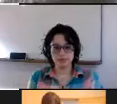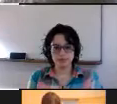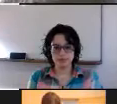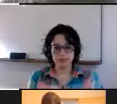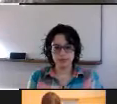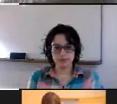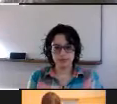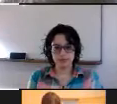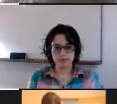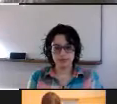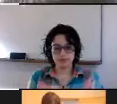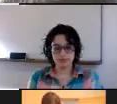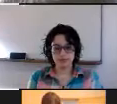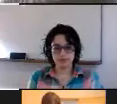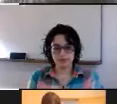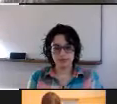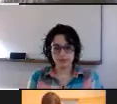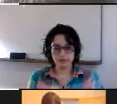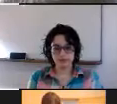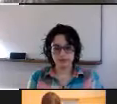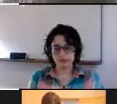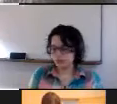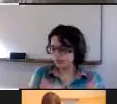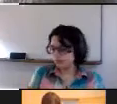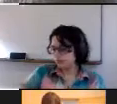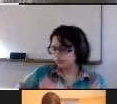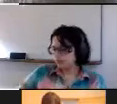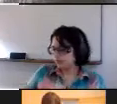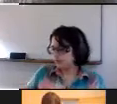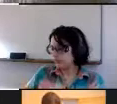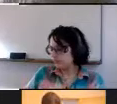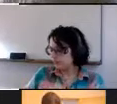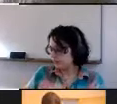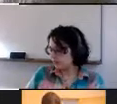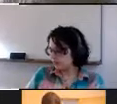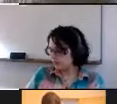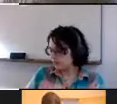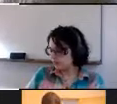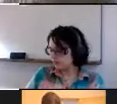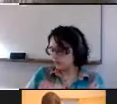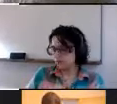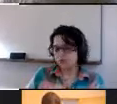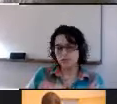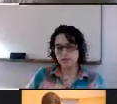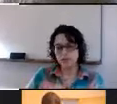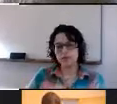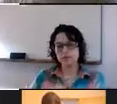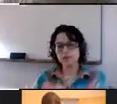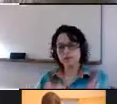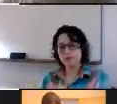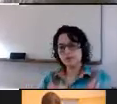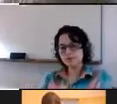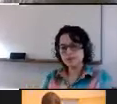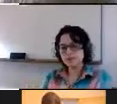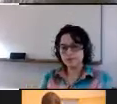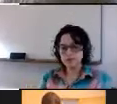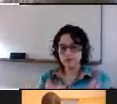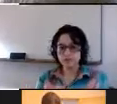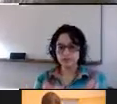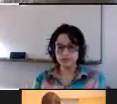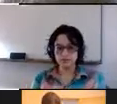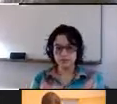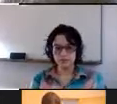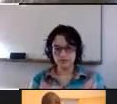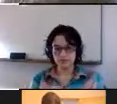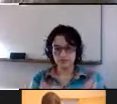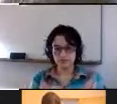va a tener que tomar una fuerza, ¿sí? O sea, el bulón evita que una placa resbale respecto de la otra, haciendo una